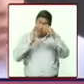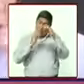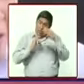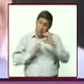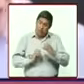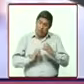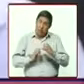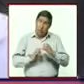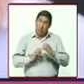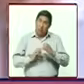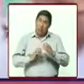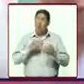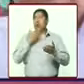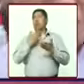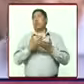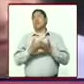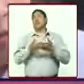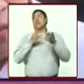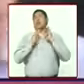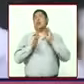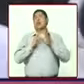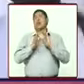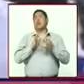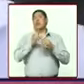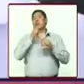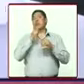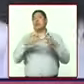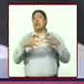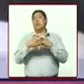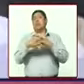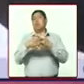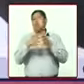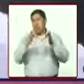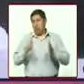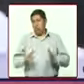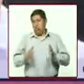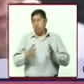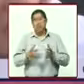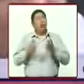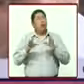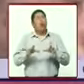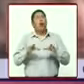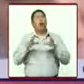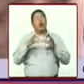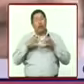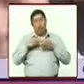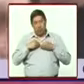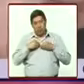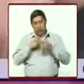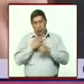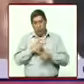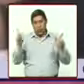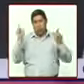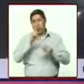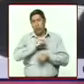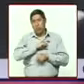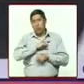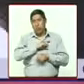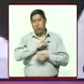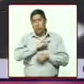logrado liberar? Bueno, hemos conversado con los dirigentes y ha accedido a liberar a nuestro camarada. ¿Cómo se encuentra